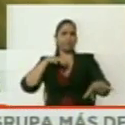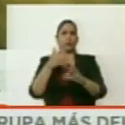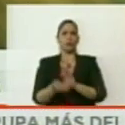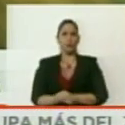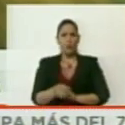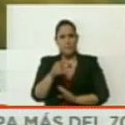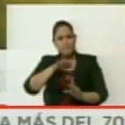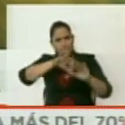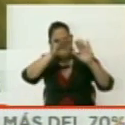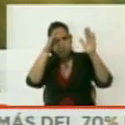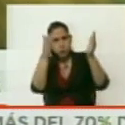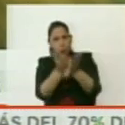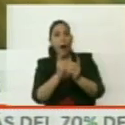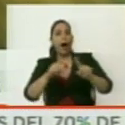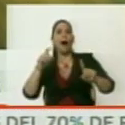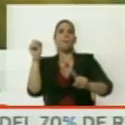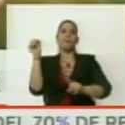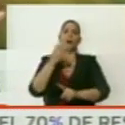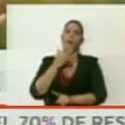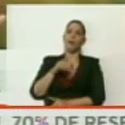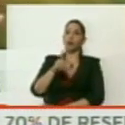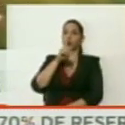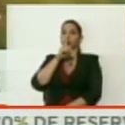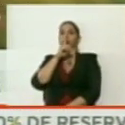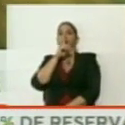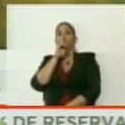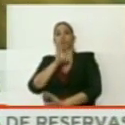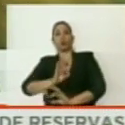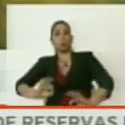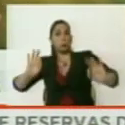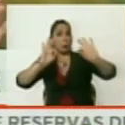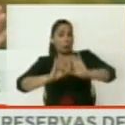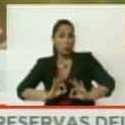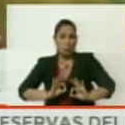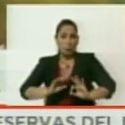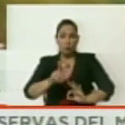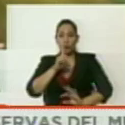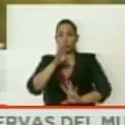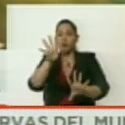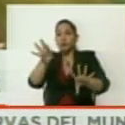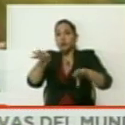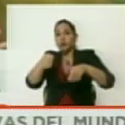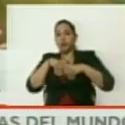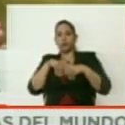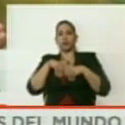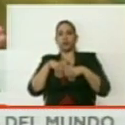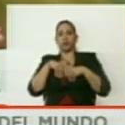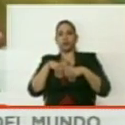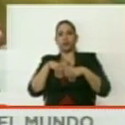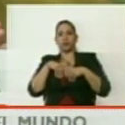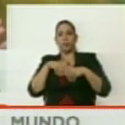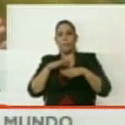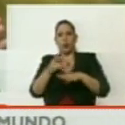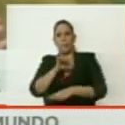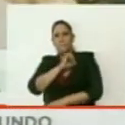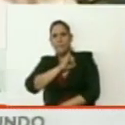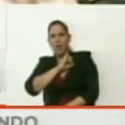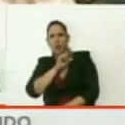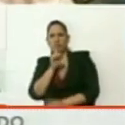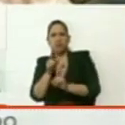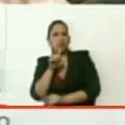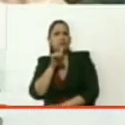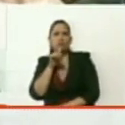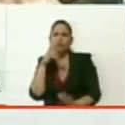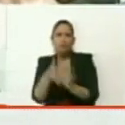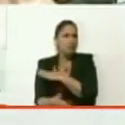este continente? Pero no dicen nada. Mutis total, porque creo que le tienen miedo a alguien. Pues